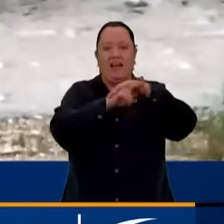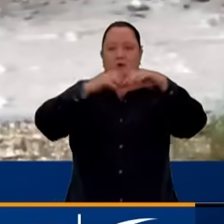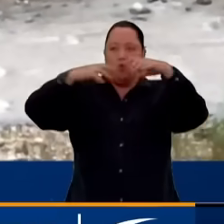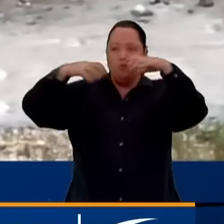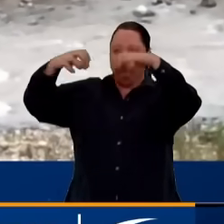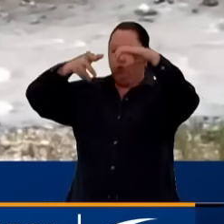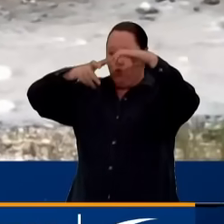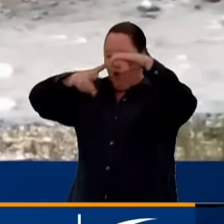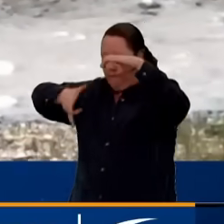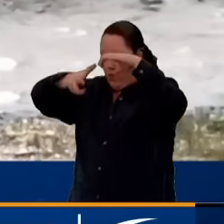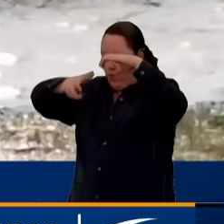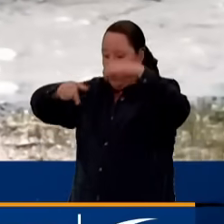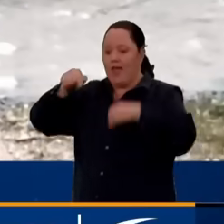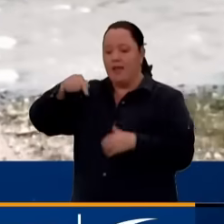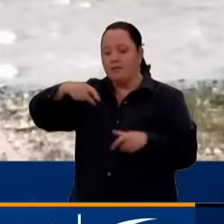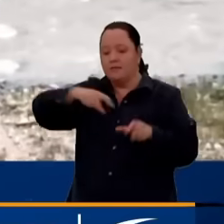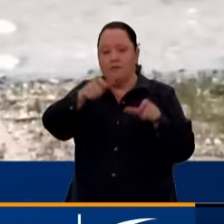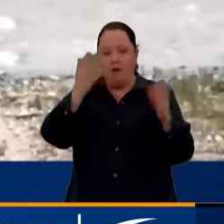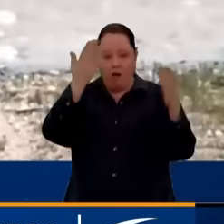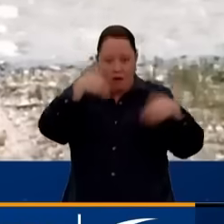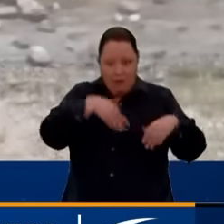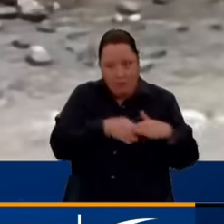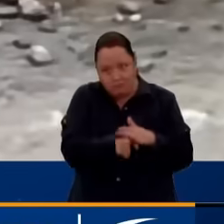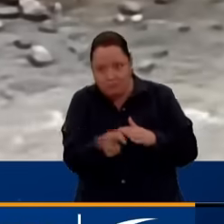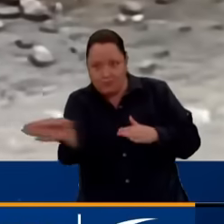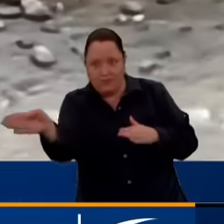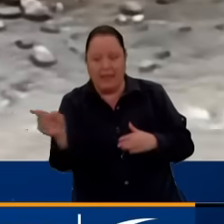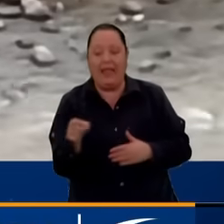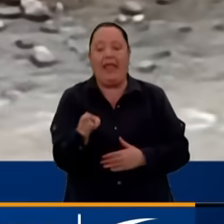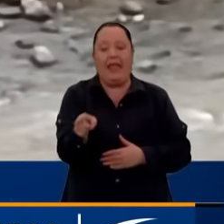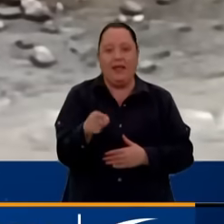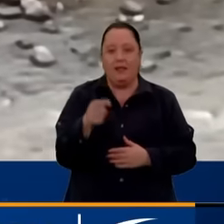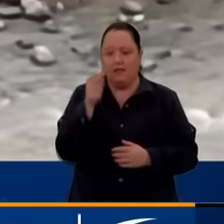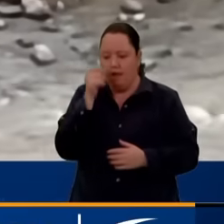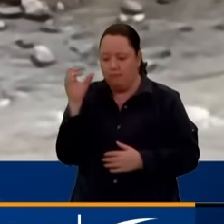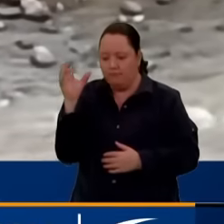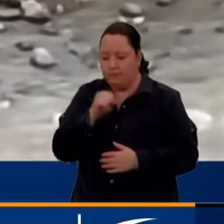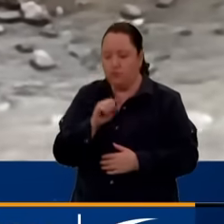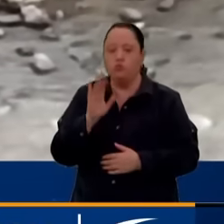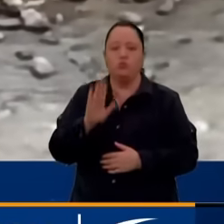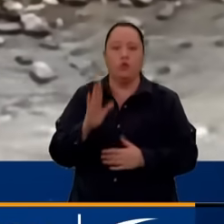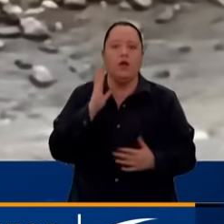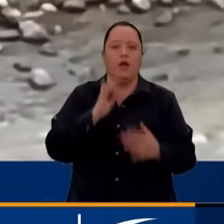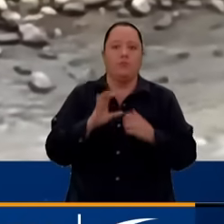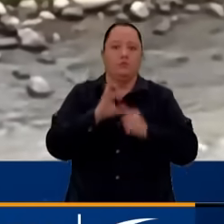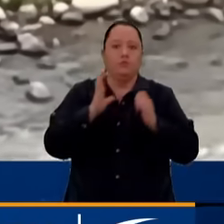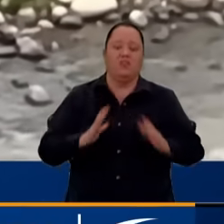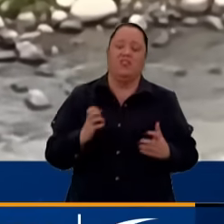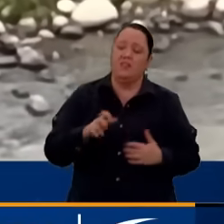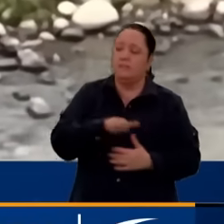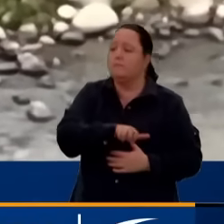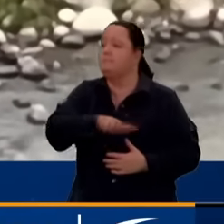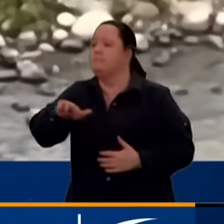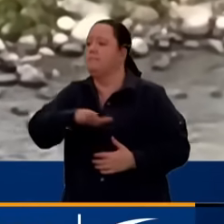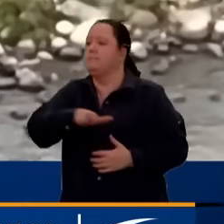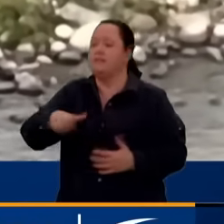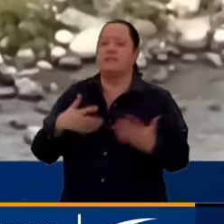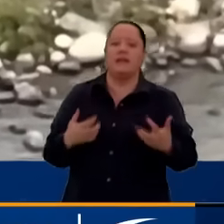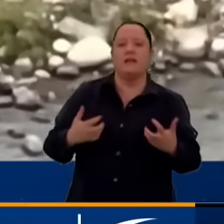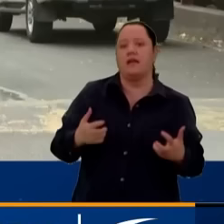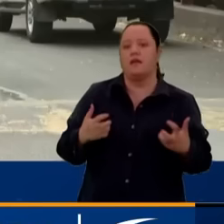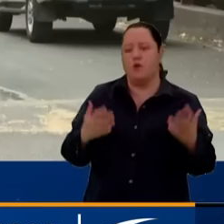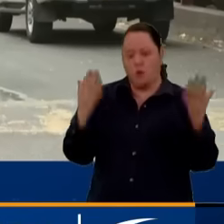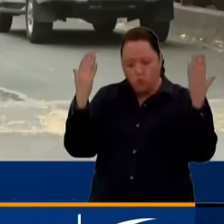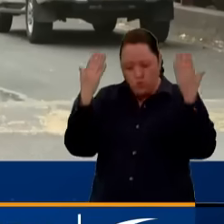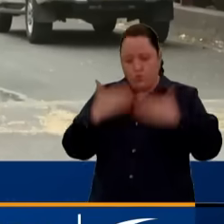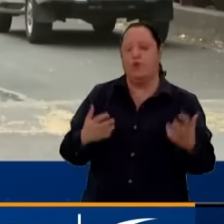imágenes de uno de esos pasos ilegales en donde también han sido sorprendidos ciudadanos intentando cruzar hasta el vecino país. Se los